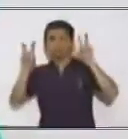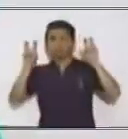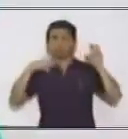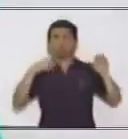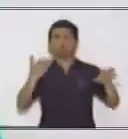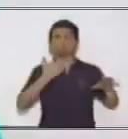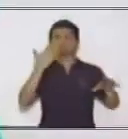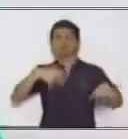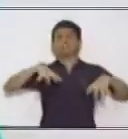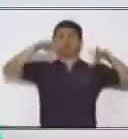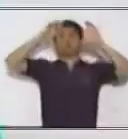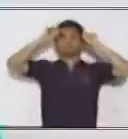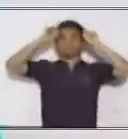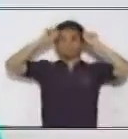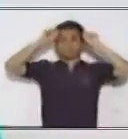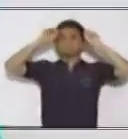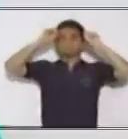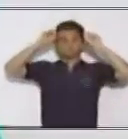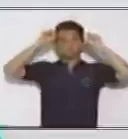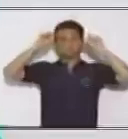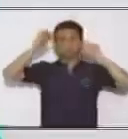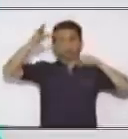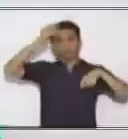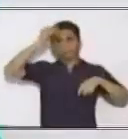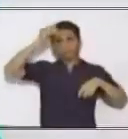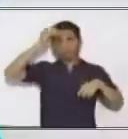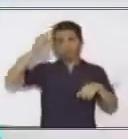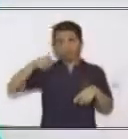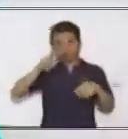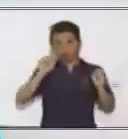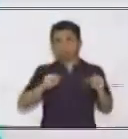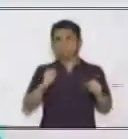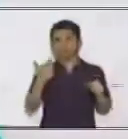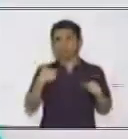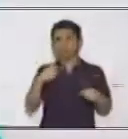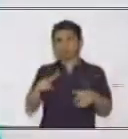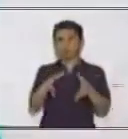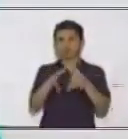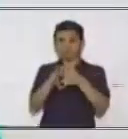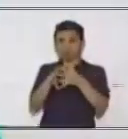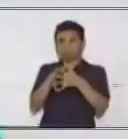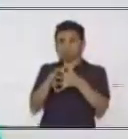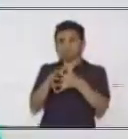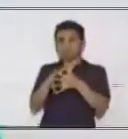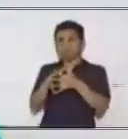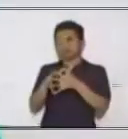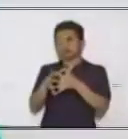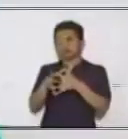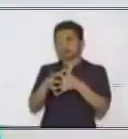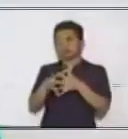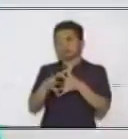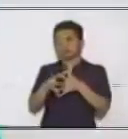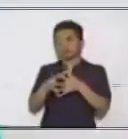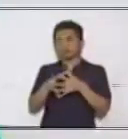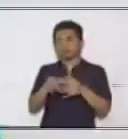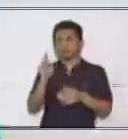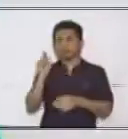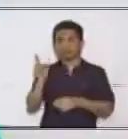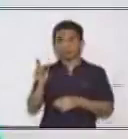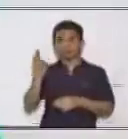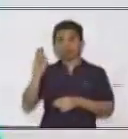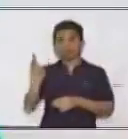de absorber, ¿sí? De asimilar. Hagámoslo pues, hoy empezamos. A la cuenta de